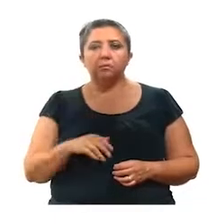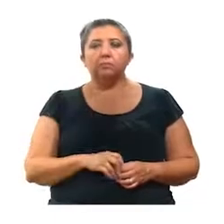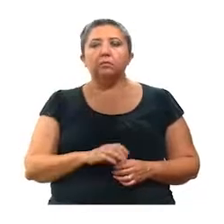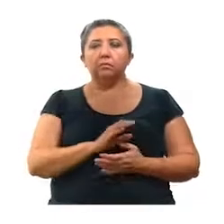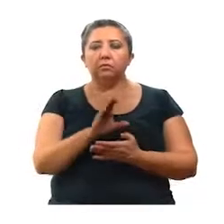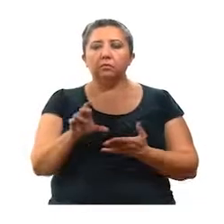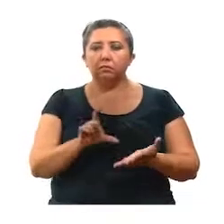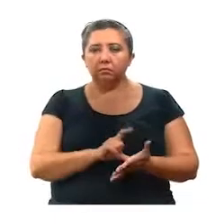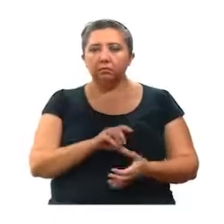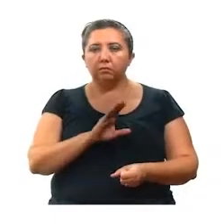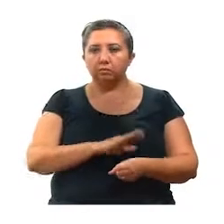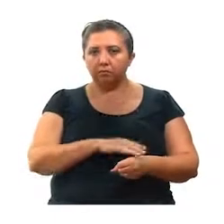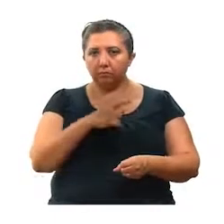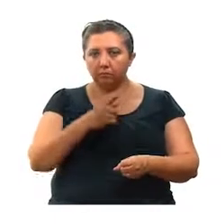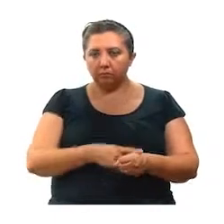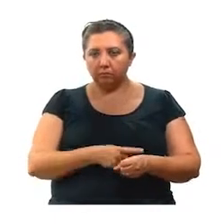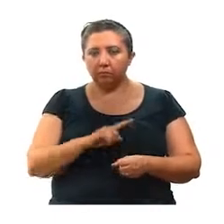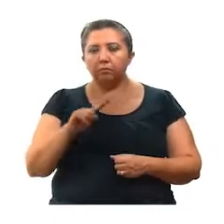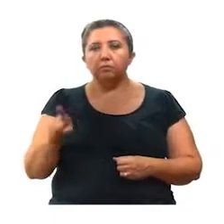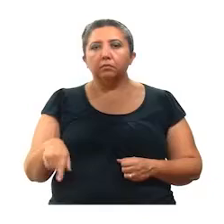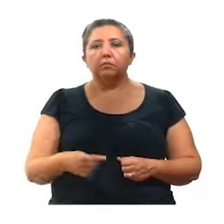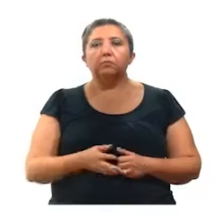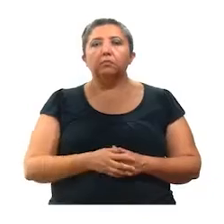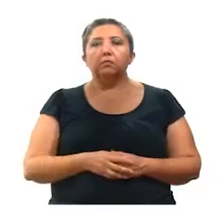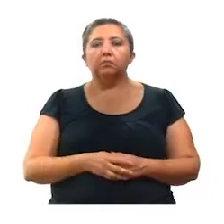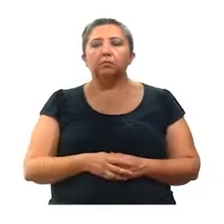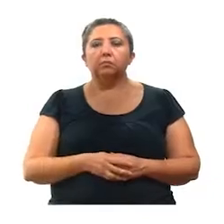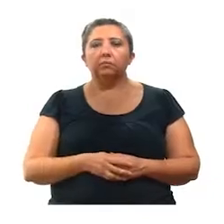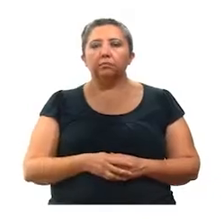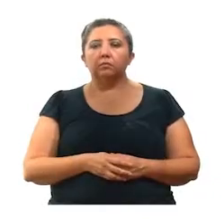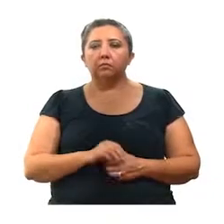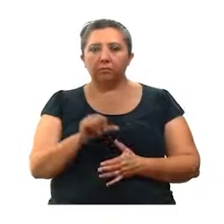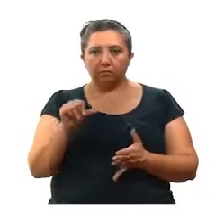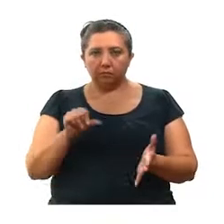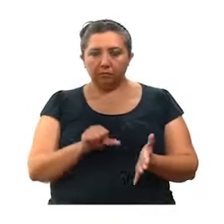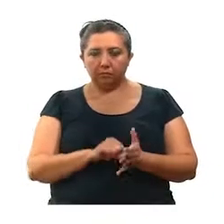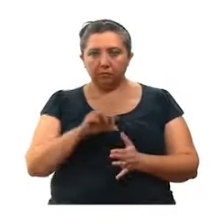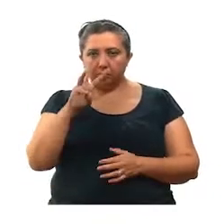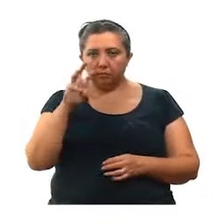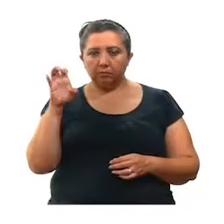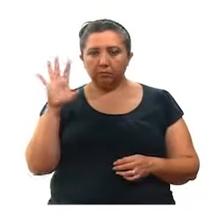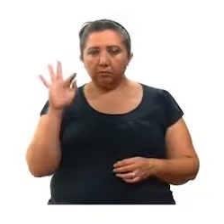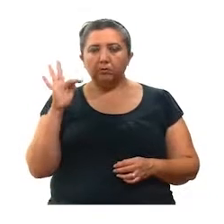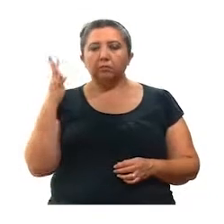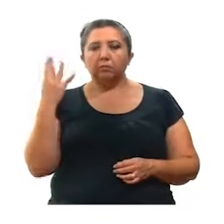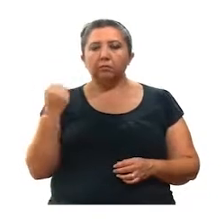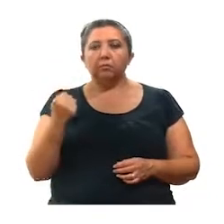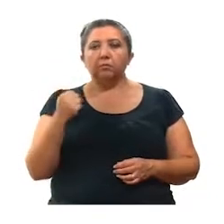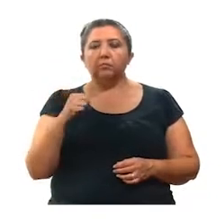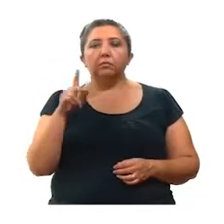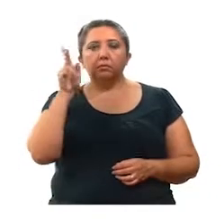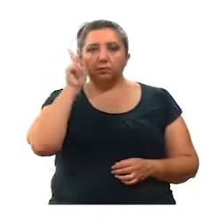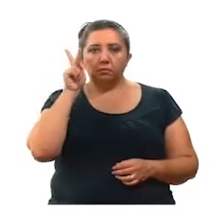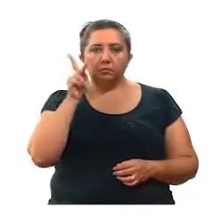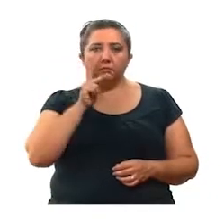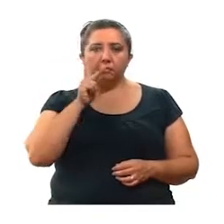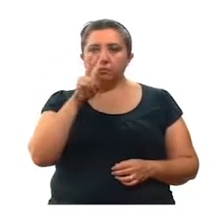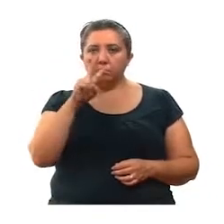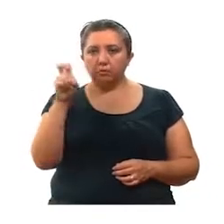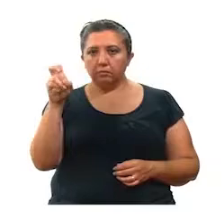Las colonias de Mérida con mayor número de personas contagiadas son Centro, 349, Juan Pablo